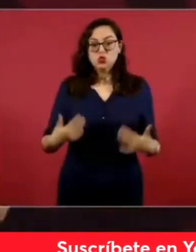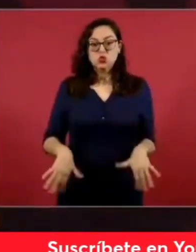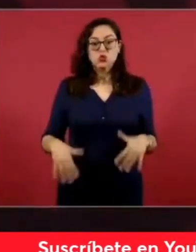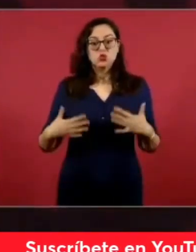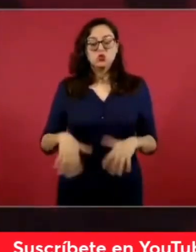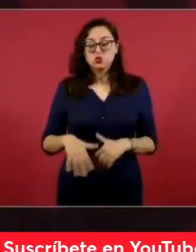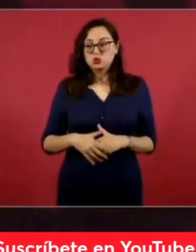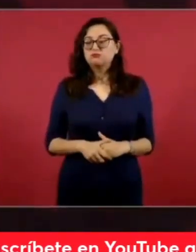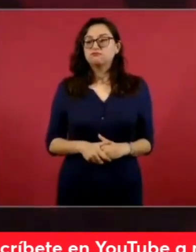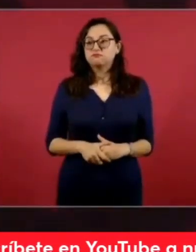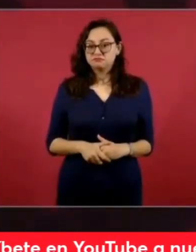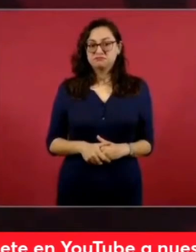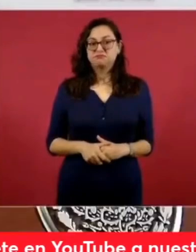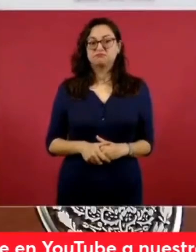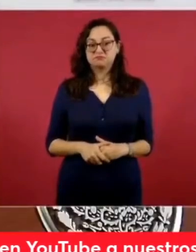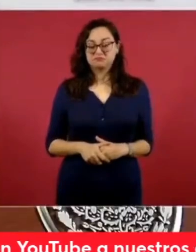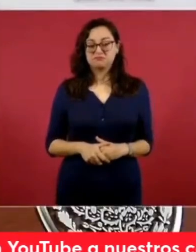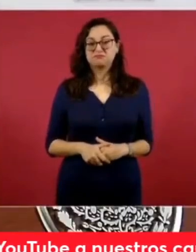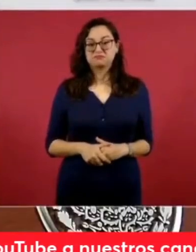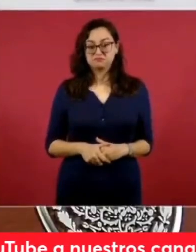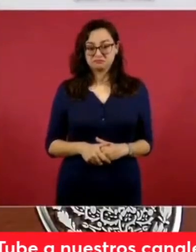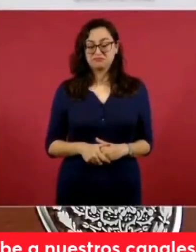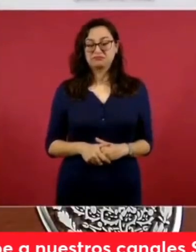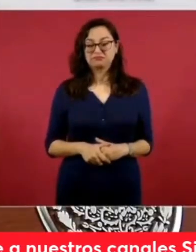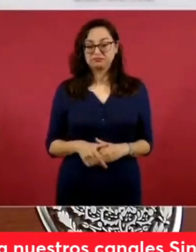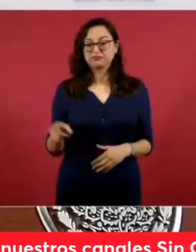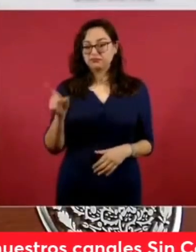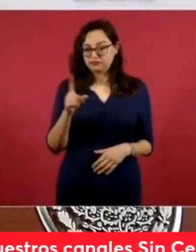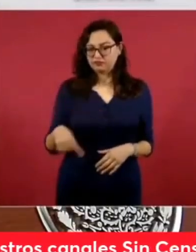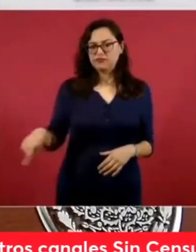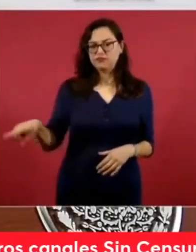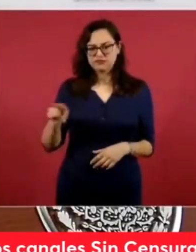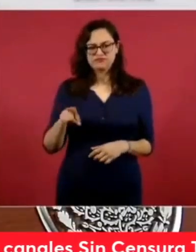veces puede convertirse en verdad.